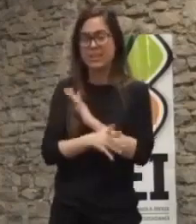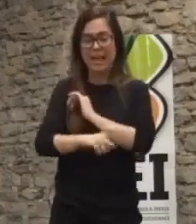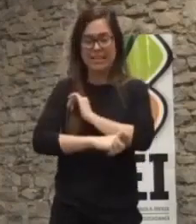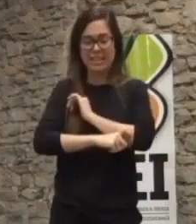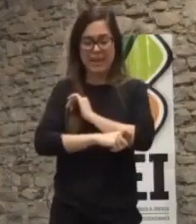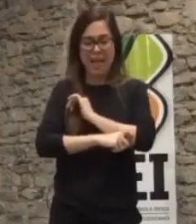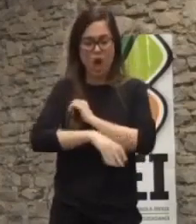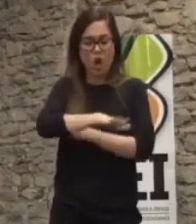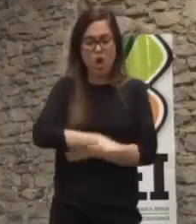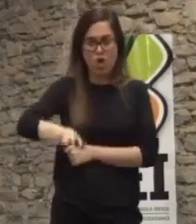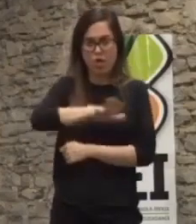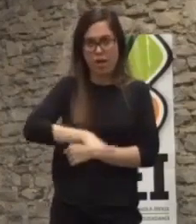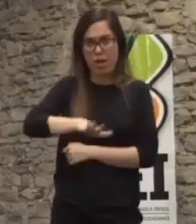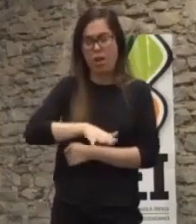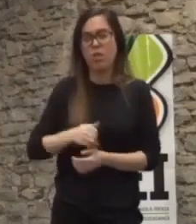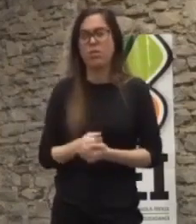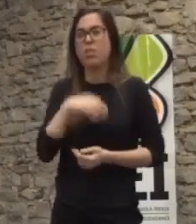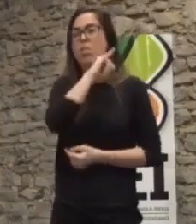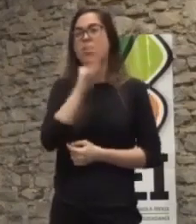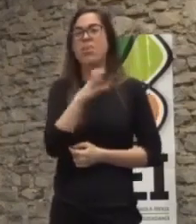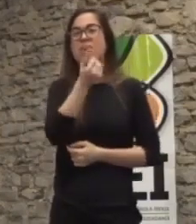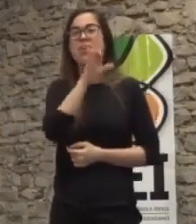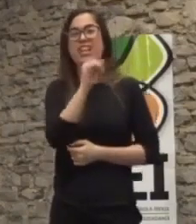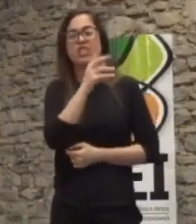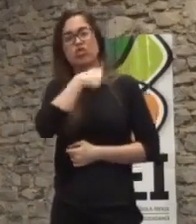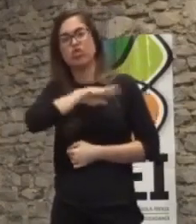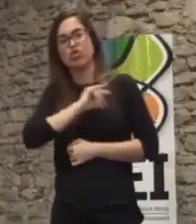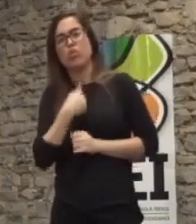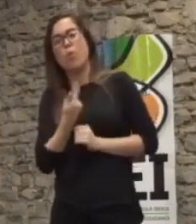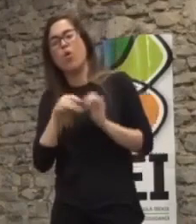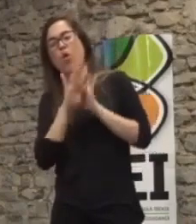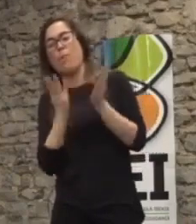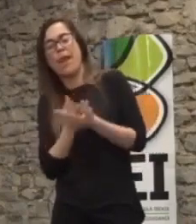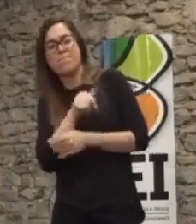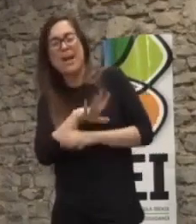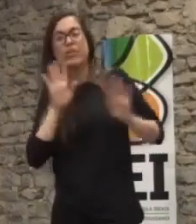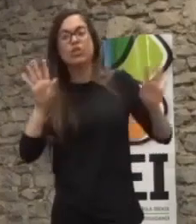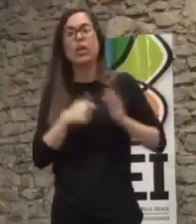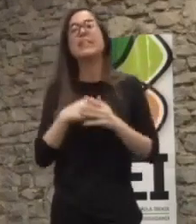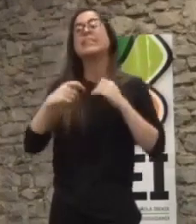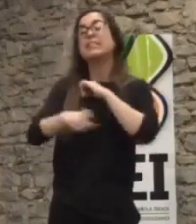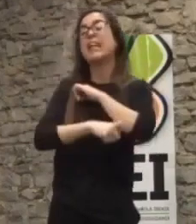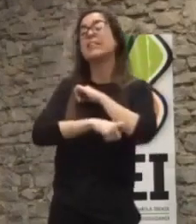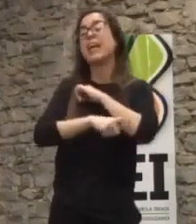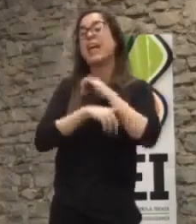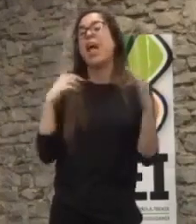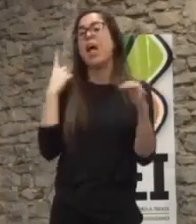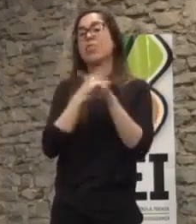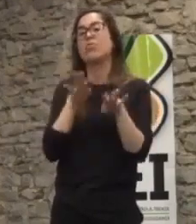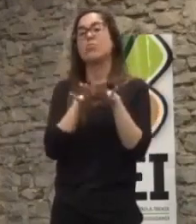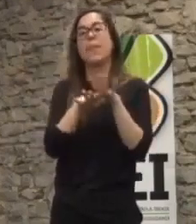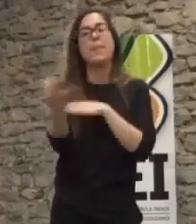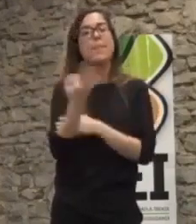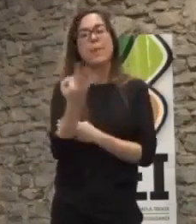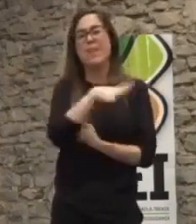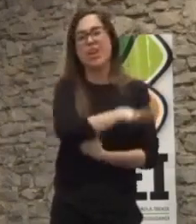local. ZAS viene a reflexionar desde lo global, luego lo explicaré, pero la estrategia antirrumores siempre debe ser impulsada desde el ámbito